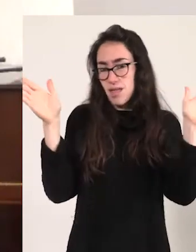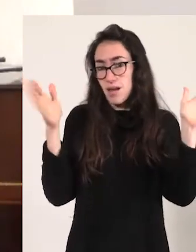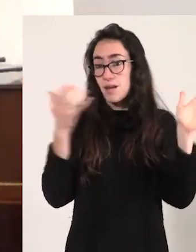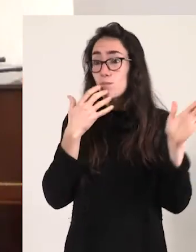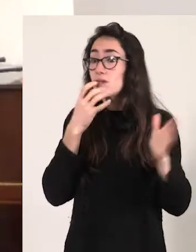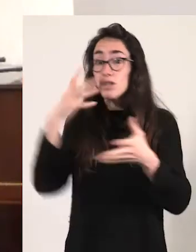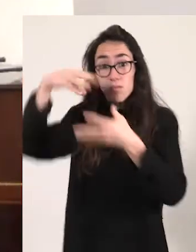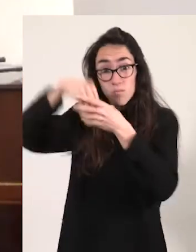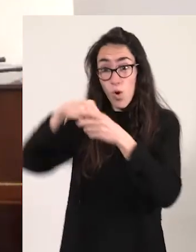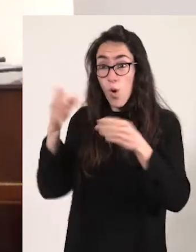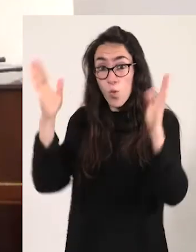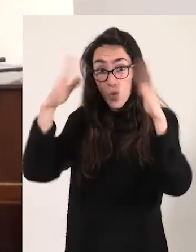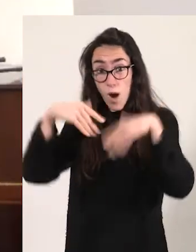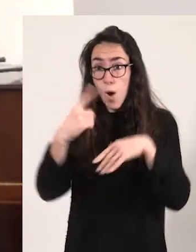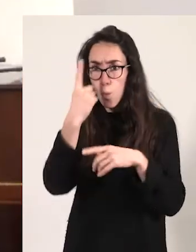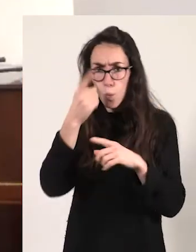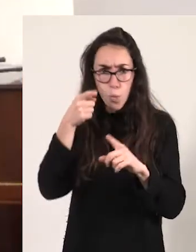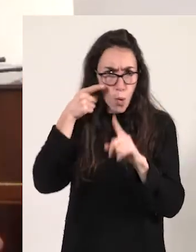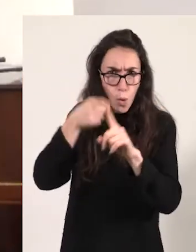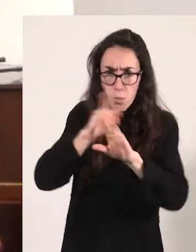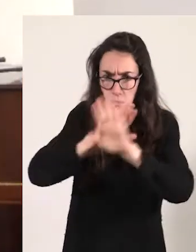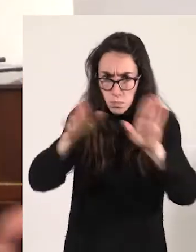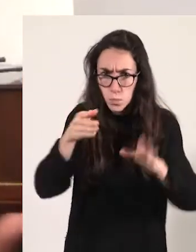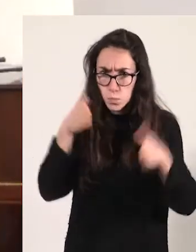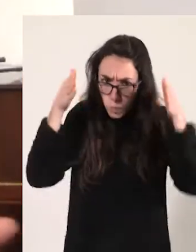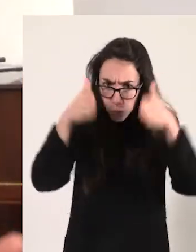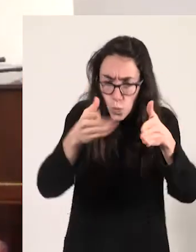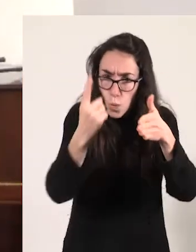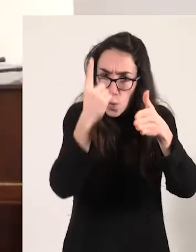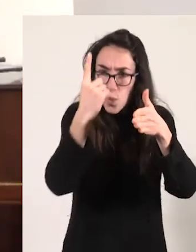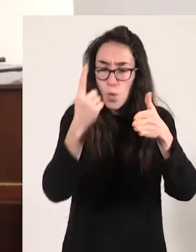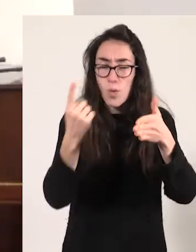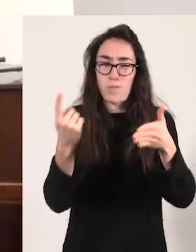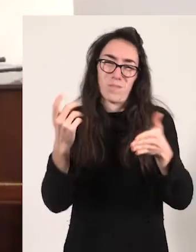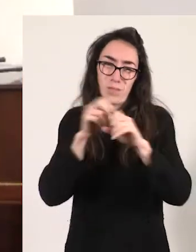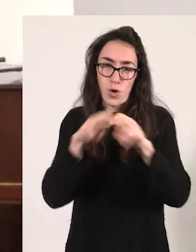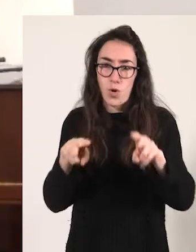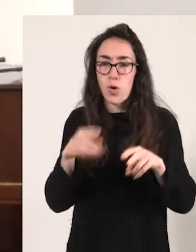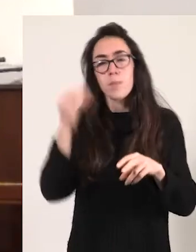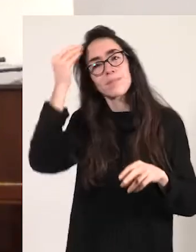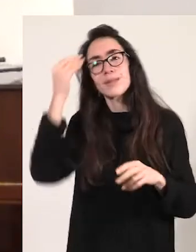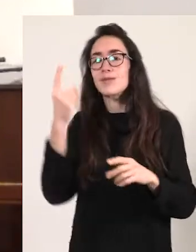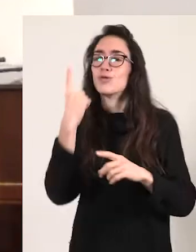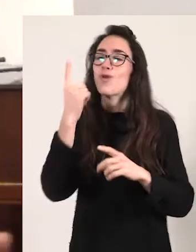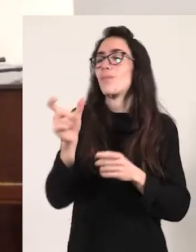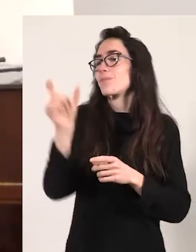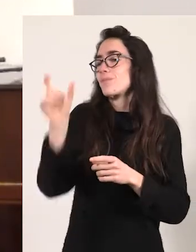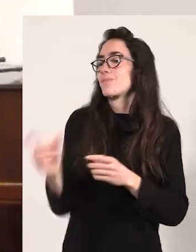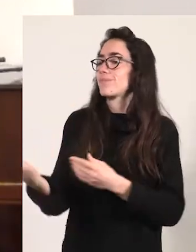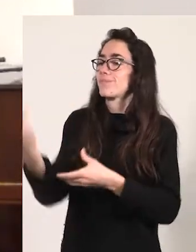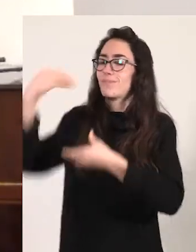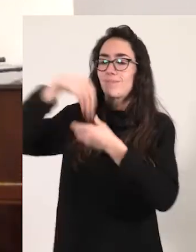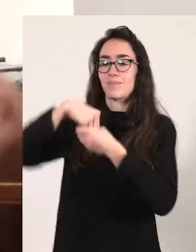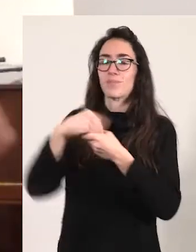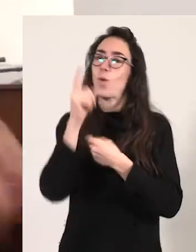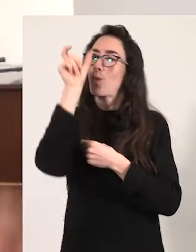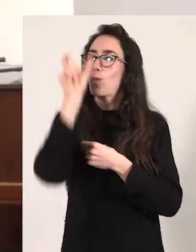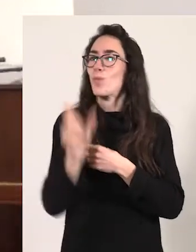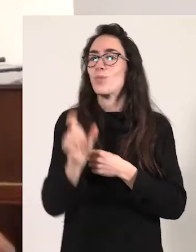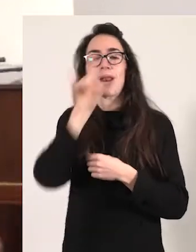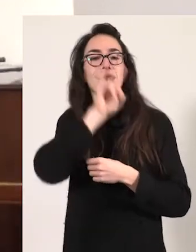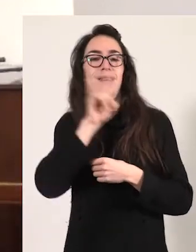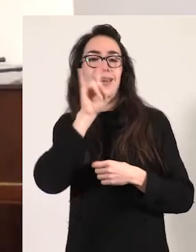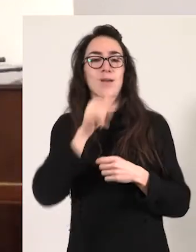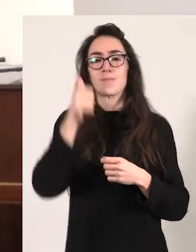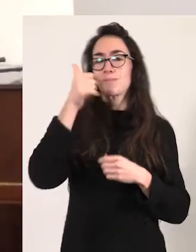no se está haciendo un ejercicio, como decía, bueno, yo lo decía ayer, ¿no? De modernidad, de no eres más moderno por tener un negro,